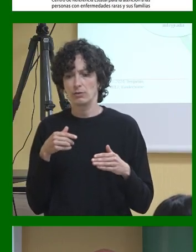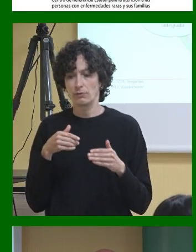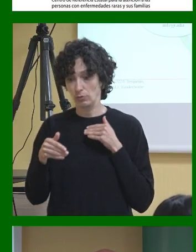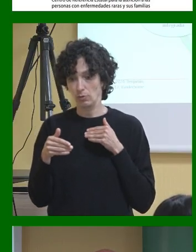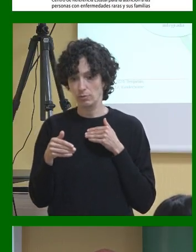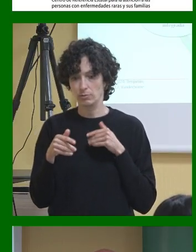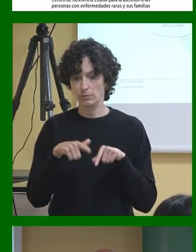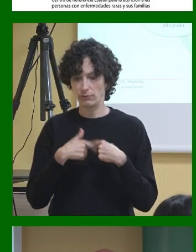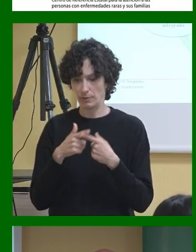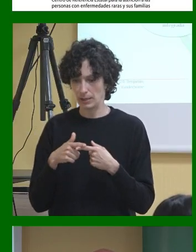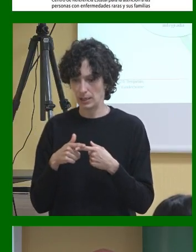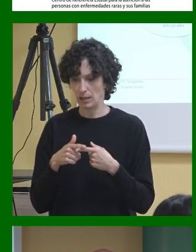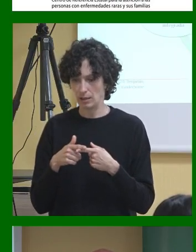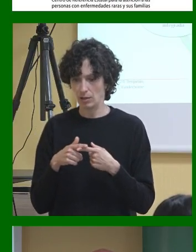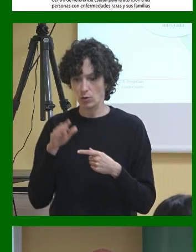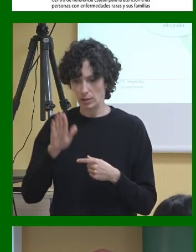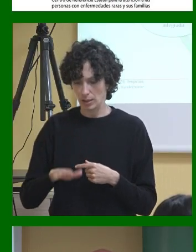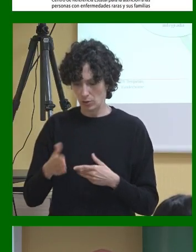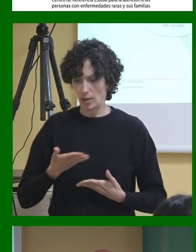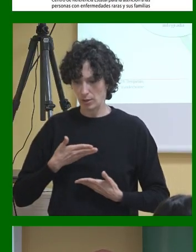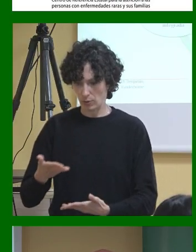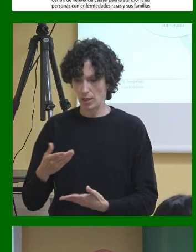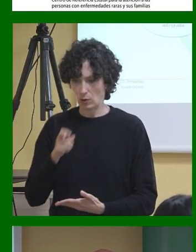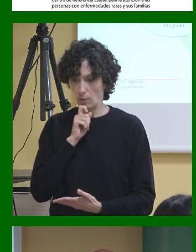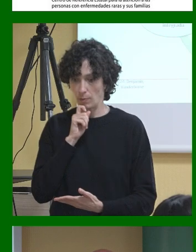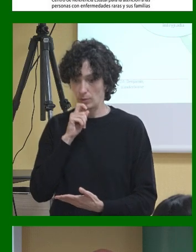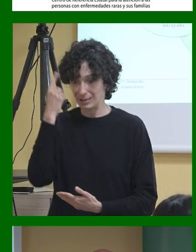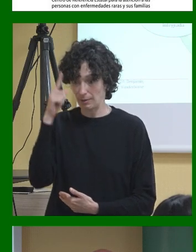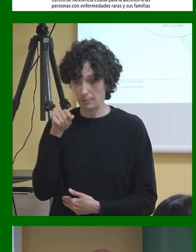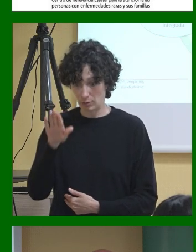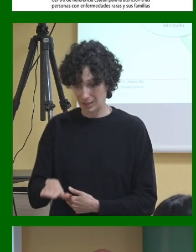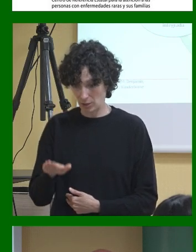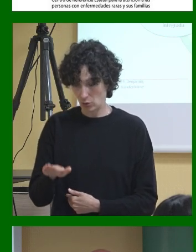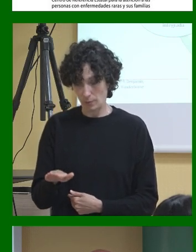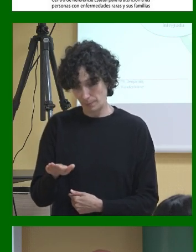ayudar a una familia y a un niño a unas sabiendas de que ese niño no tiene por qué